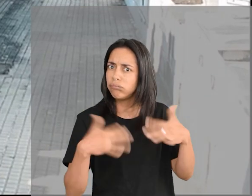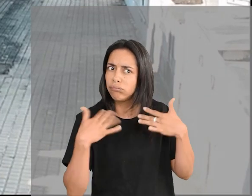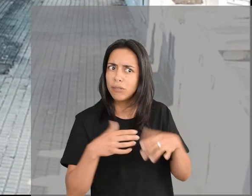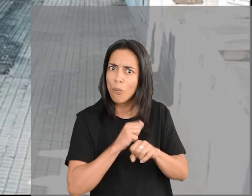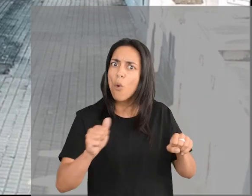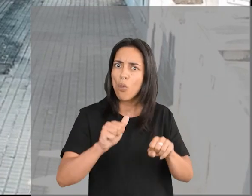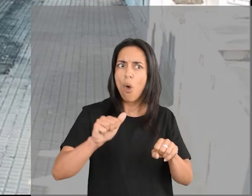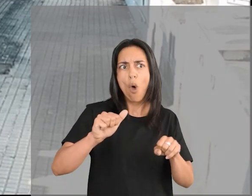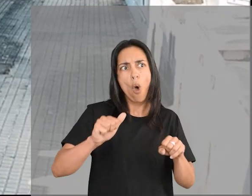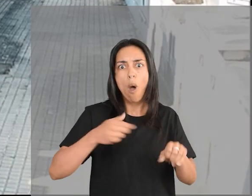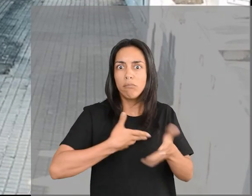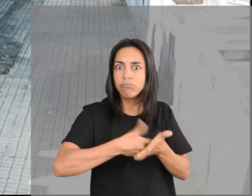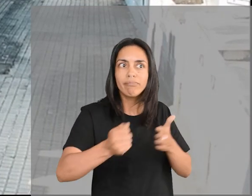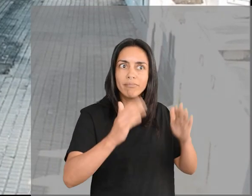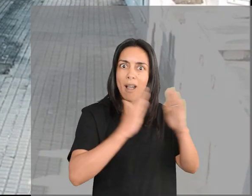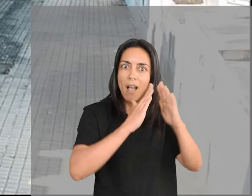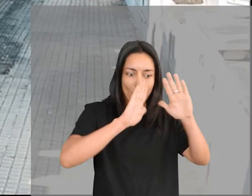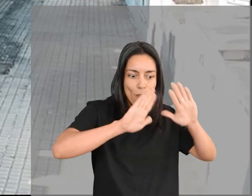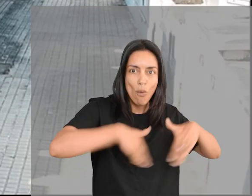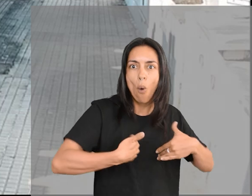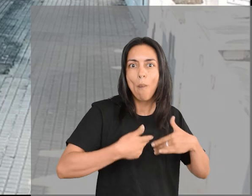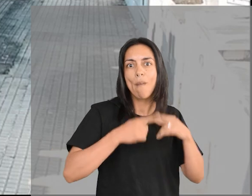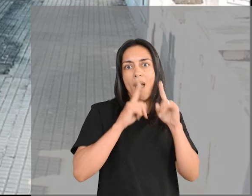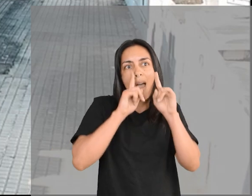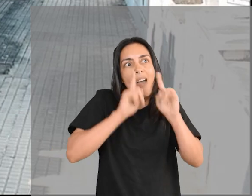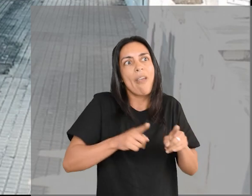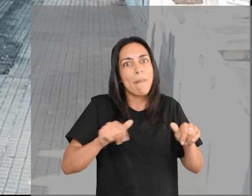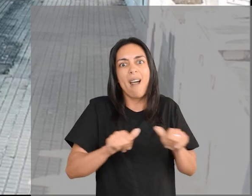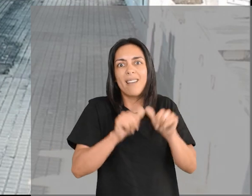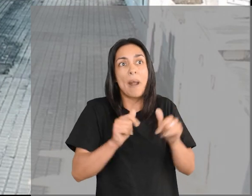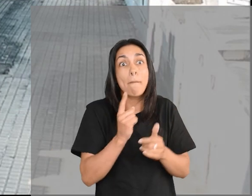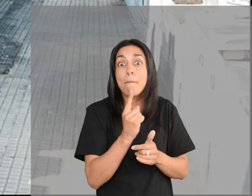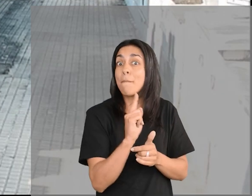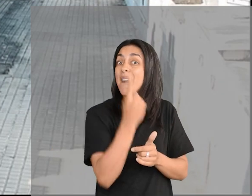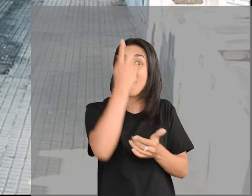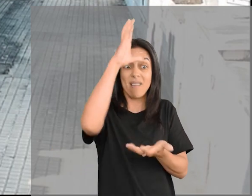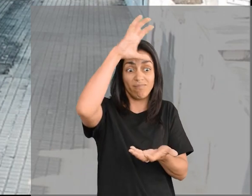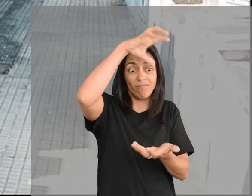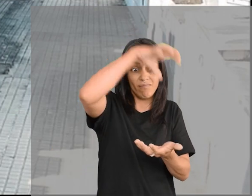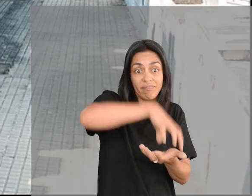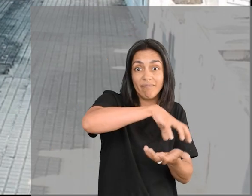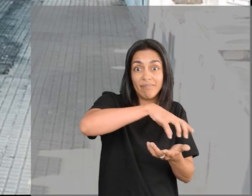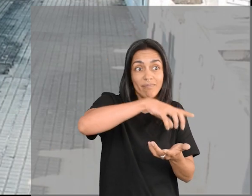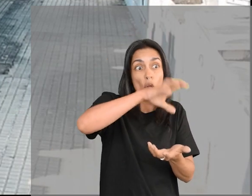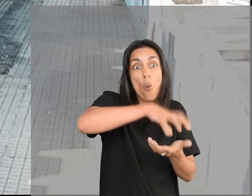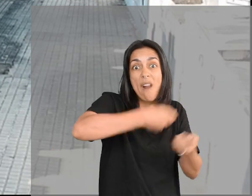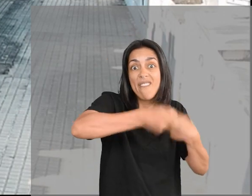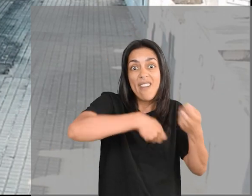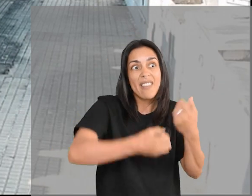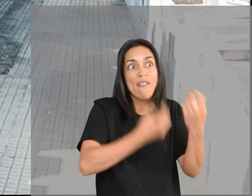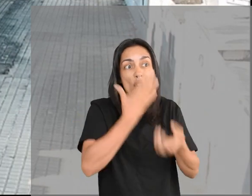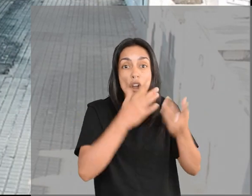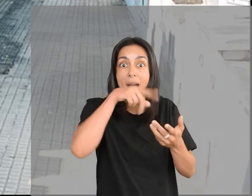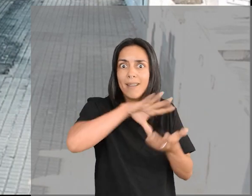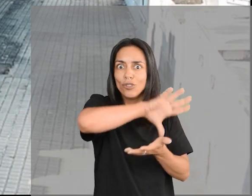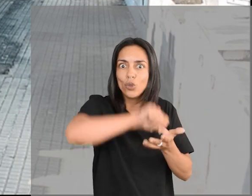su casa y además para hacer la primera florería como negocio de la ciudad de Minas. Por eso cuando falleció